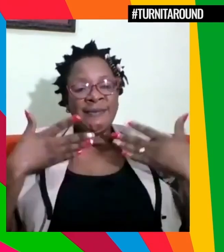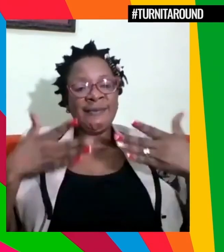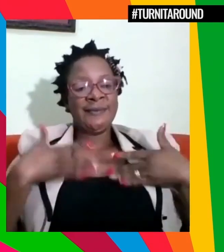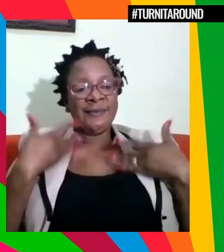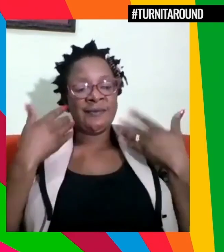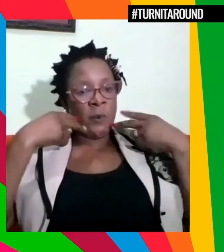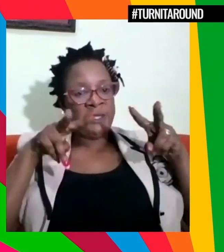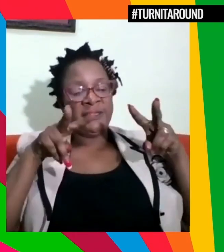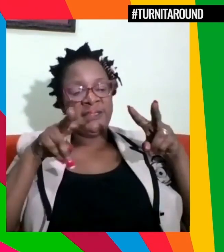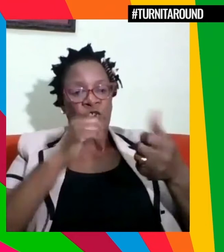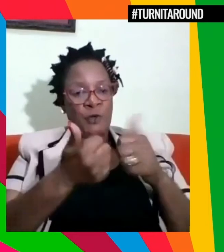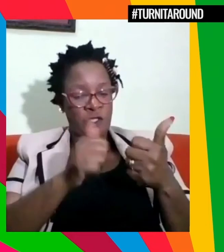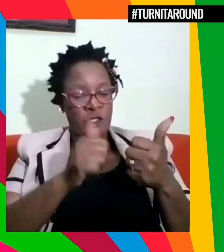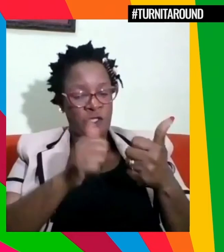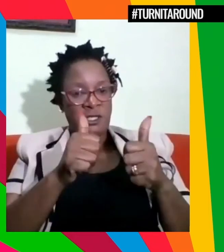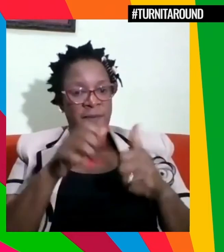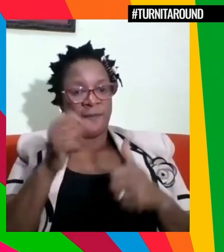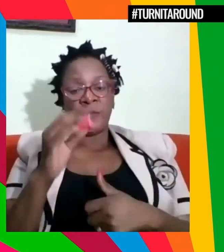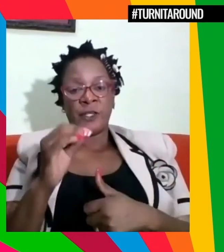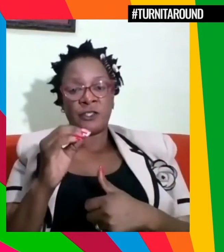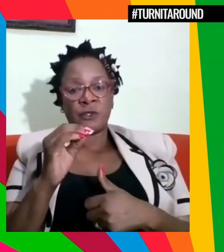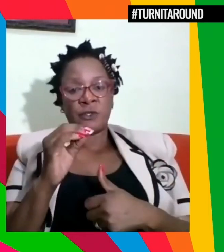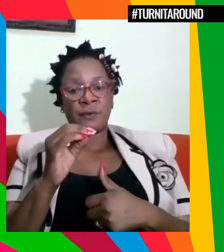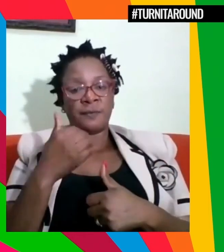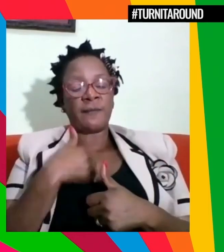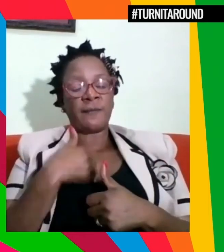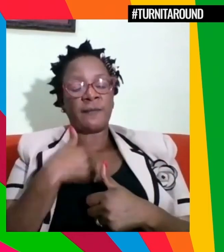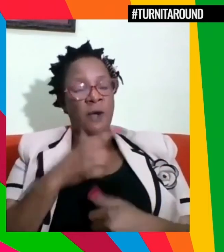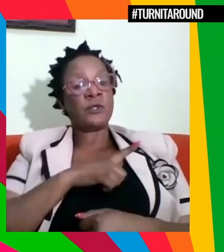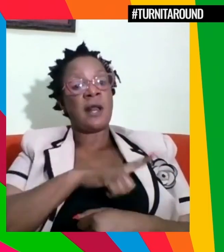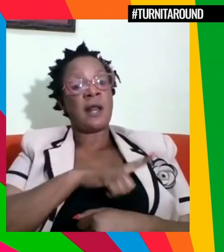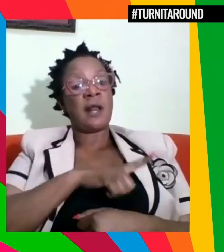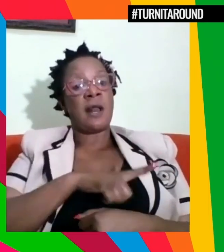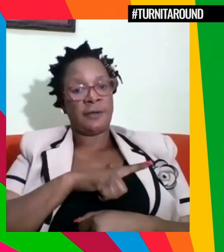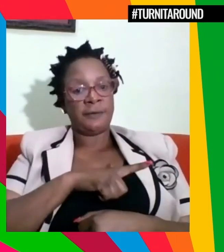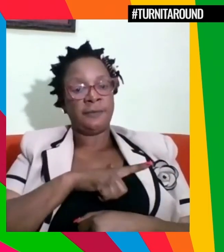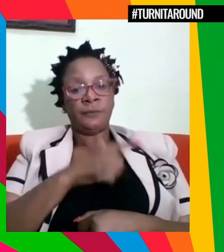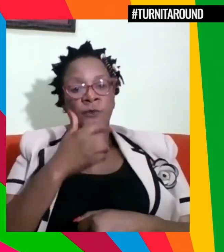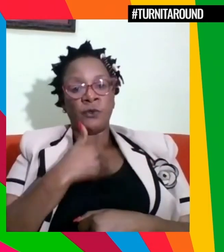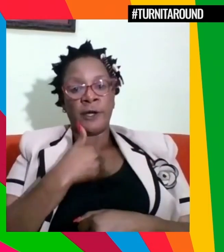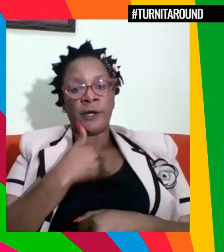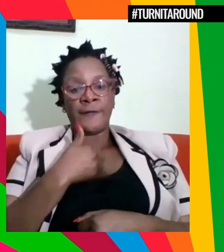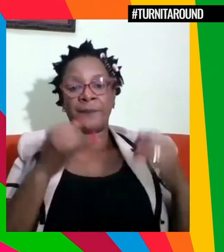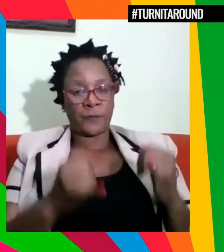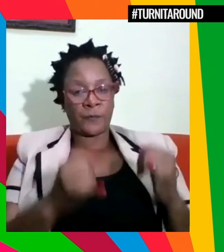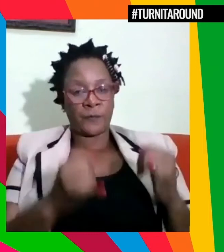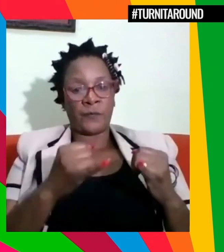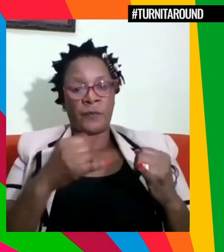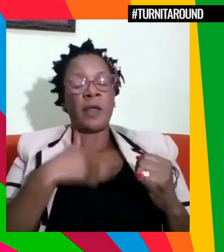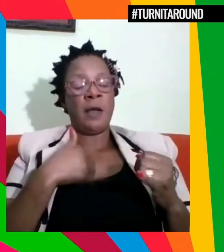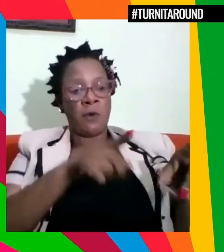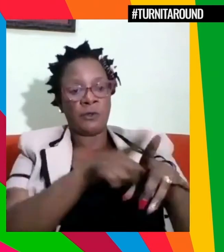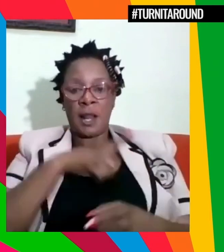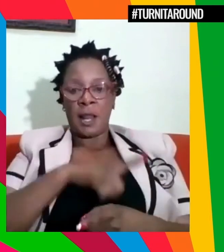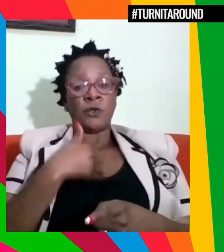él practica deporte. Y es un placer poder tener esta ONG, porque me da la oportunidad de ayudar